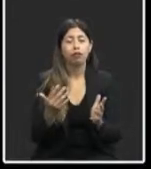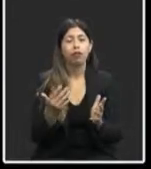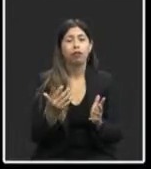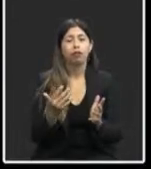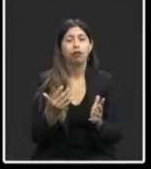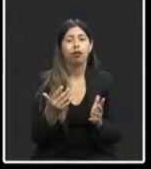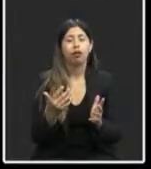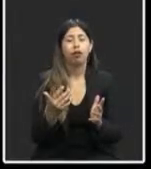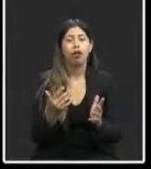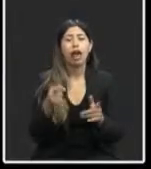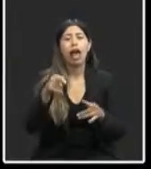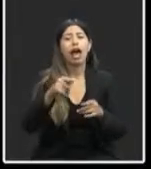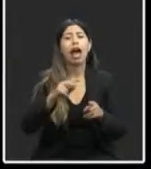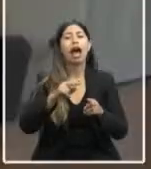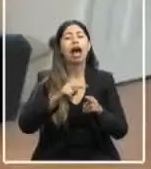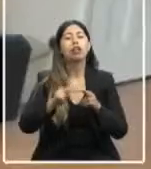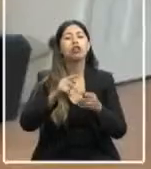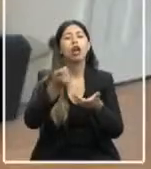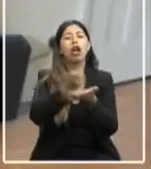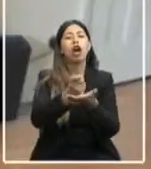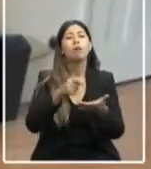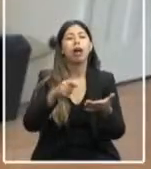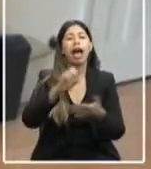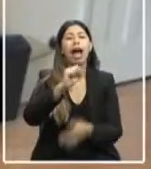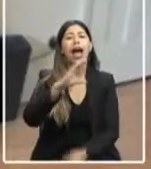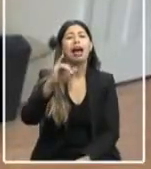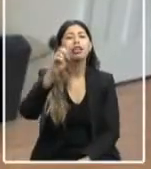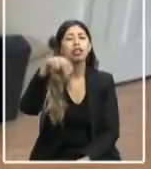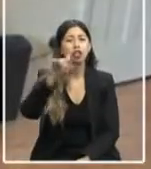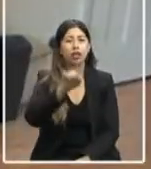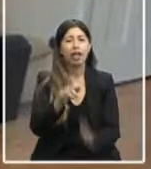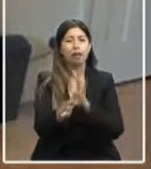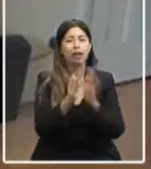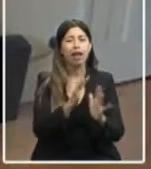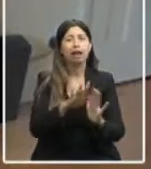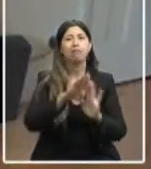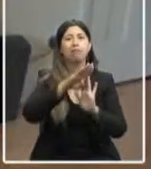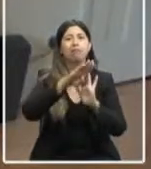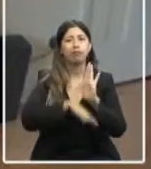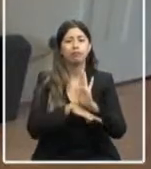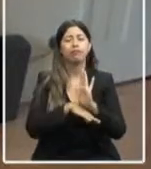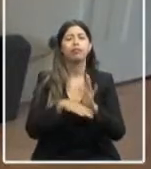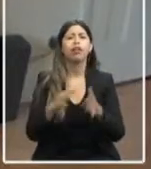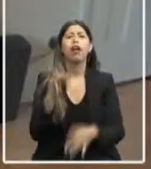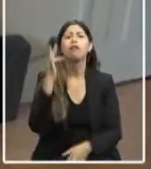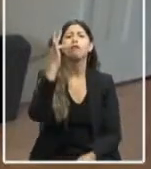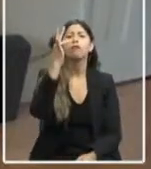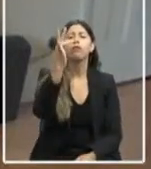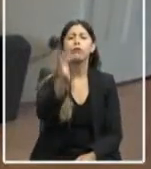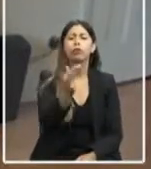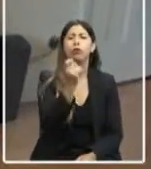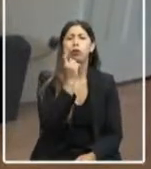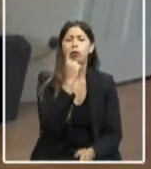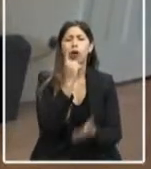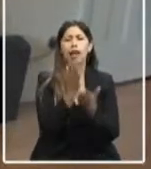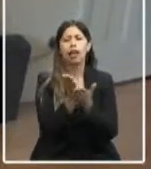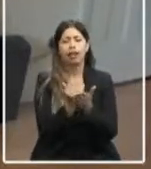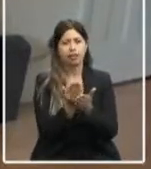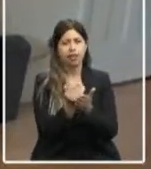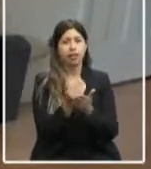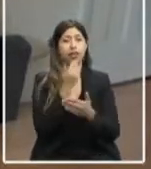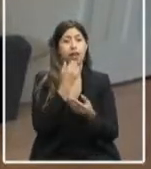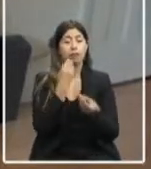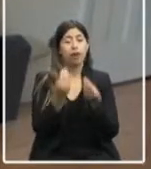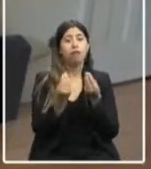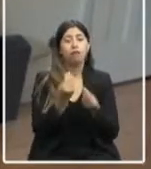la acción en el mercado de más o menos la mitad. ¿De cuál futuro depende la estrategia y qué tan buena es la